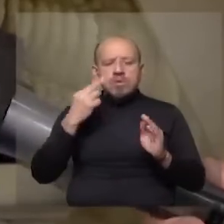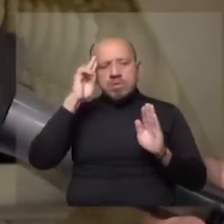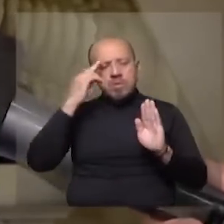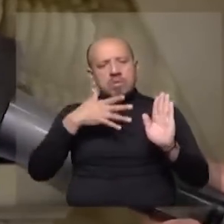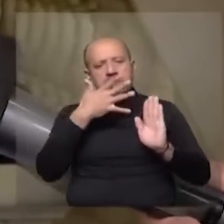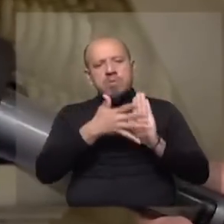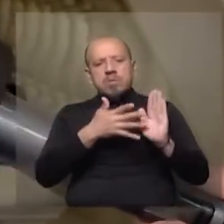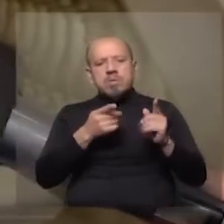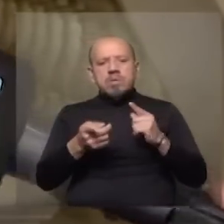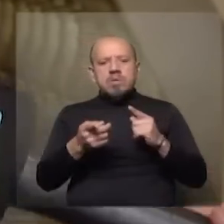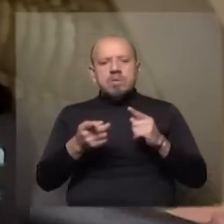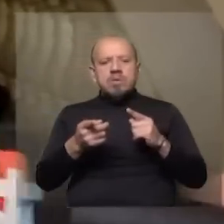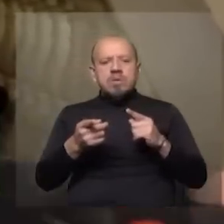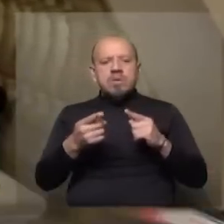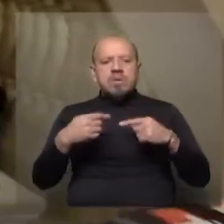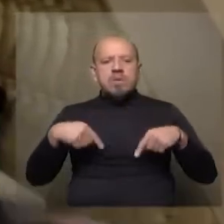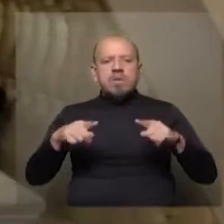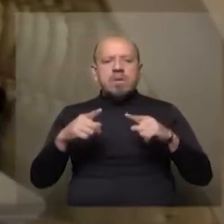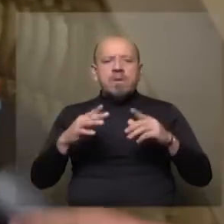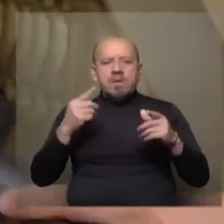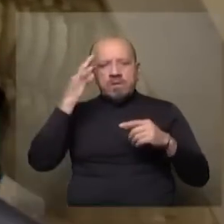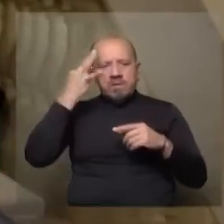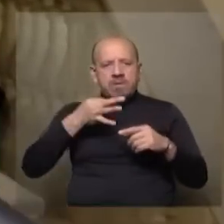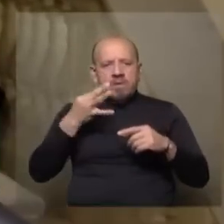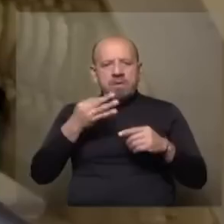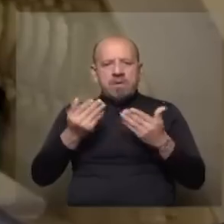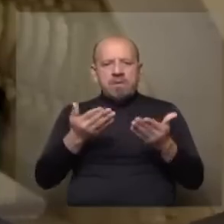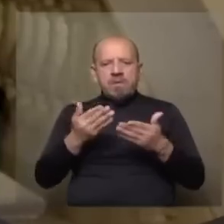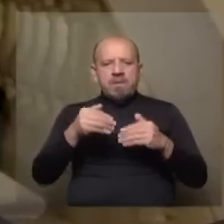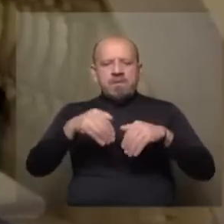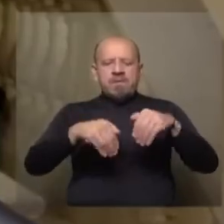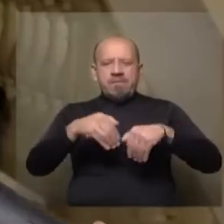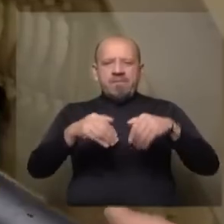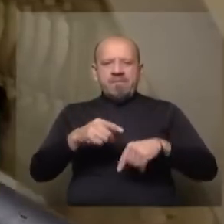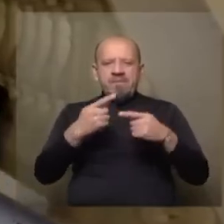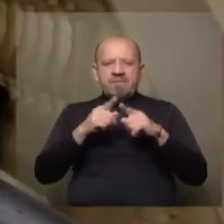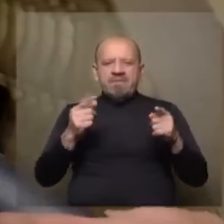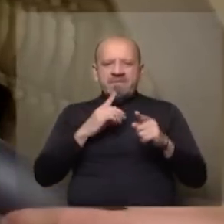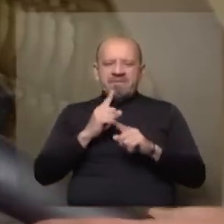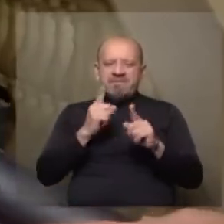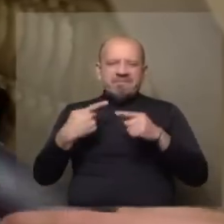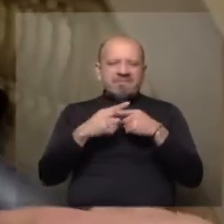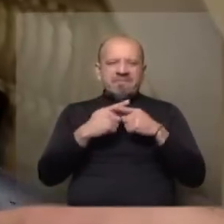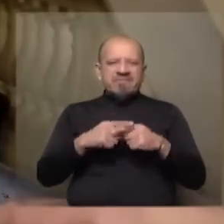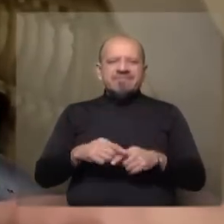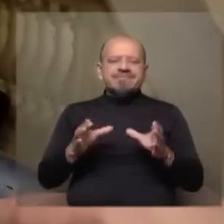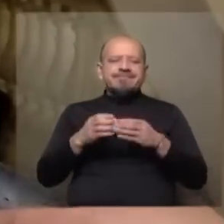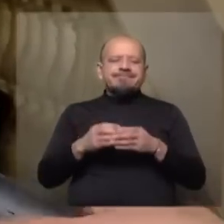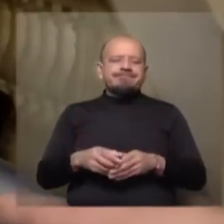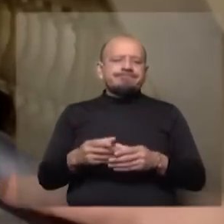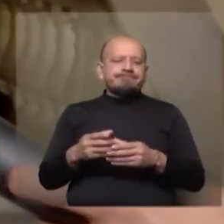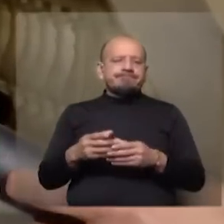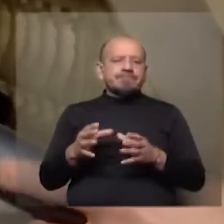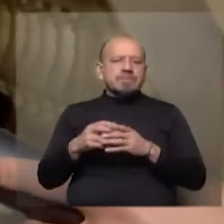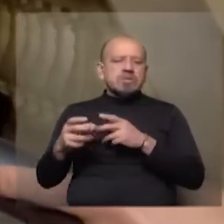Uruguay lleva a que la realidad de cómo comparecer en las elecciones cambió ya no se discute el tema de la coalición a nivel nacional es un